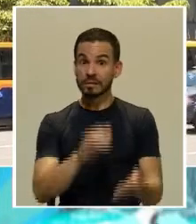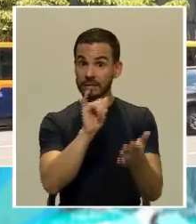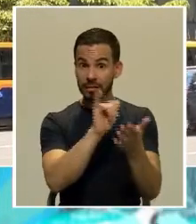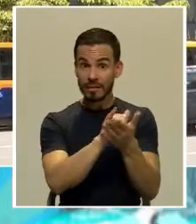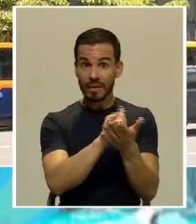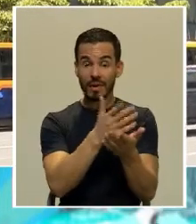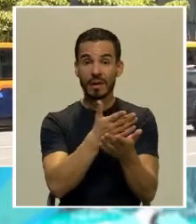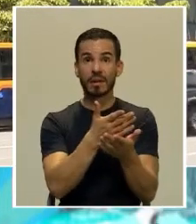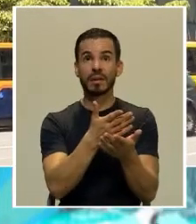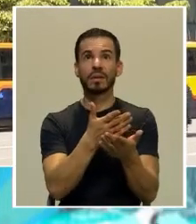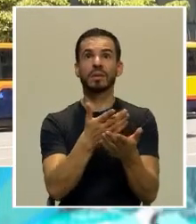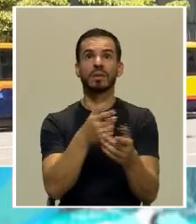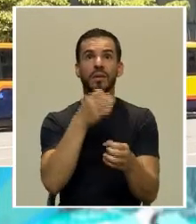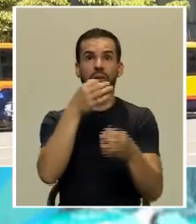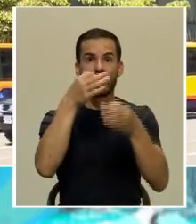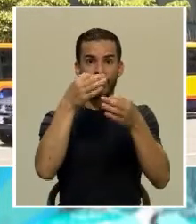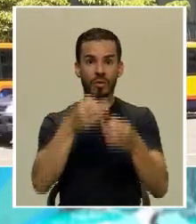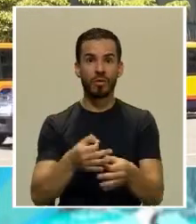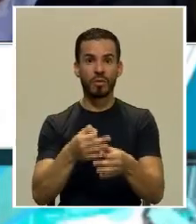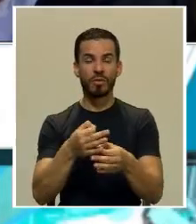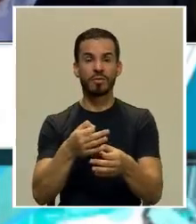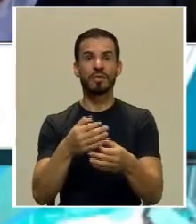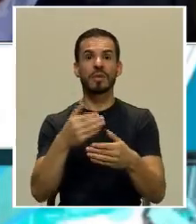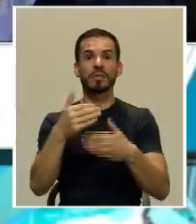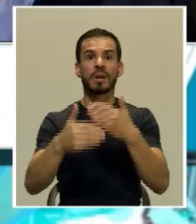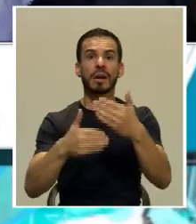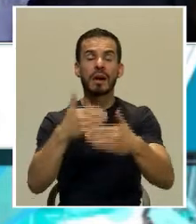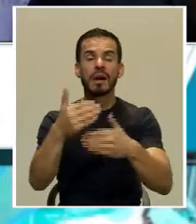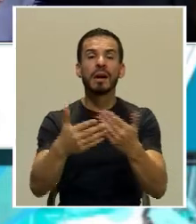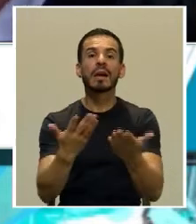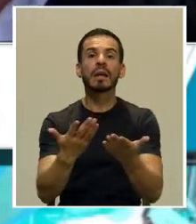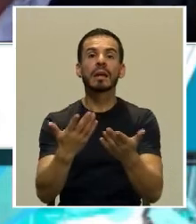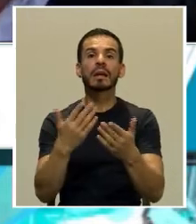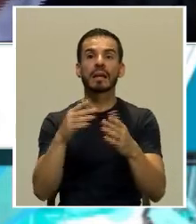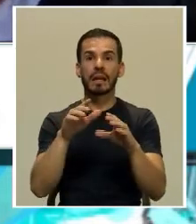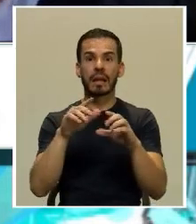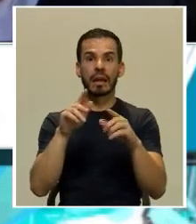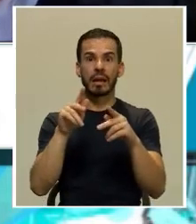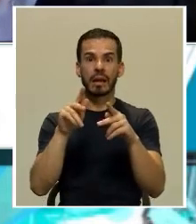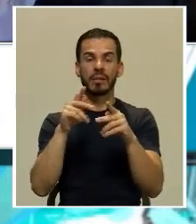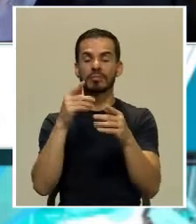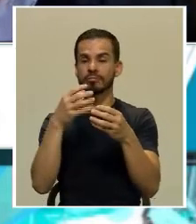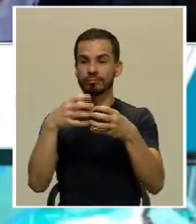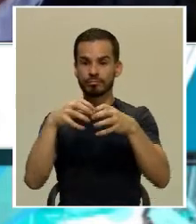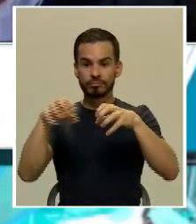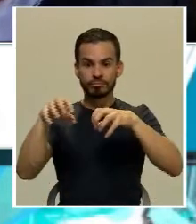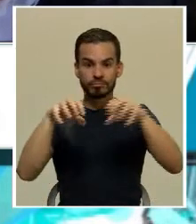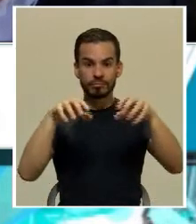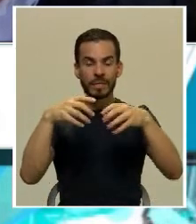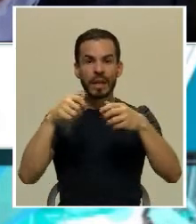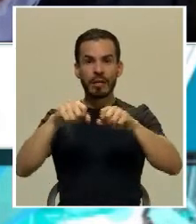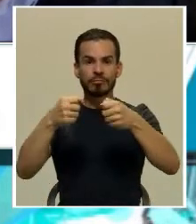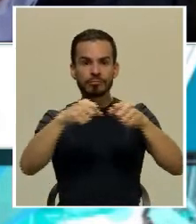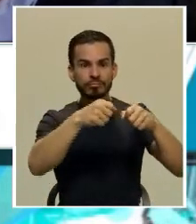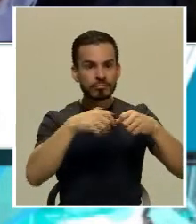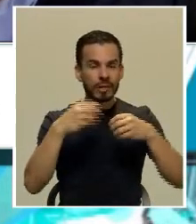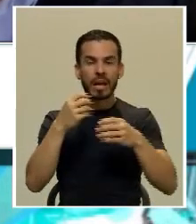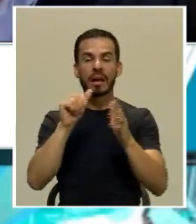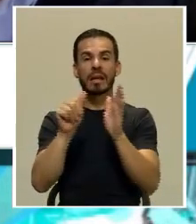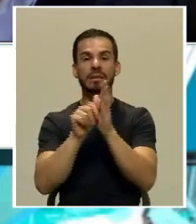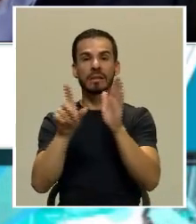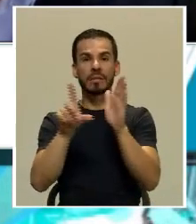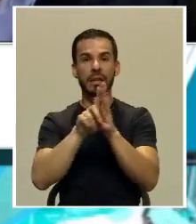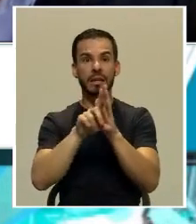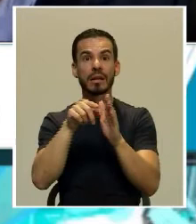esto confirma, digamos, la tendencia de balcanización, si se puede decir así, partidaria que tenemos en una